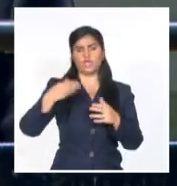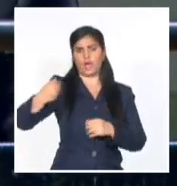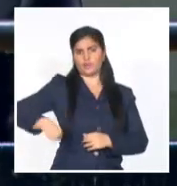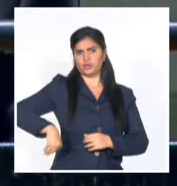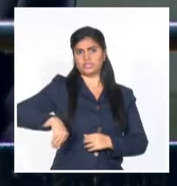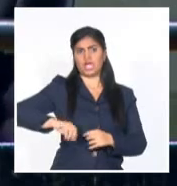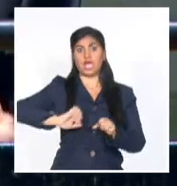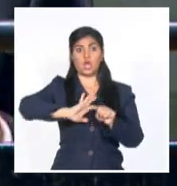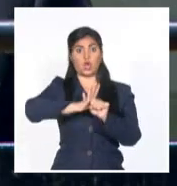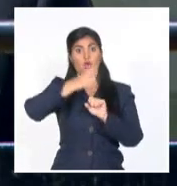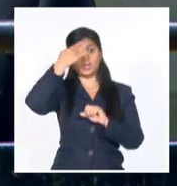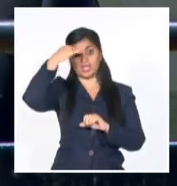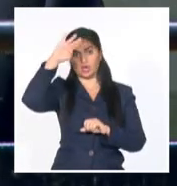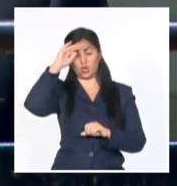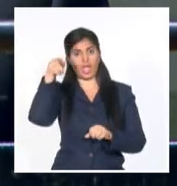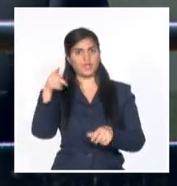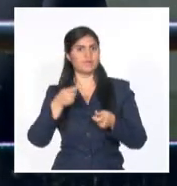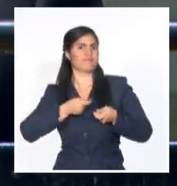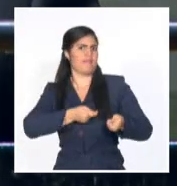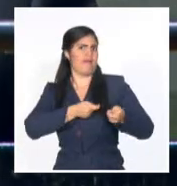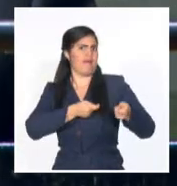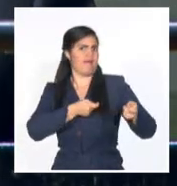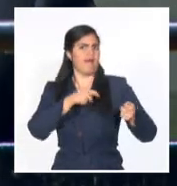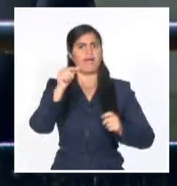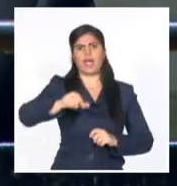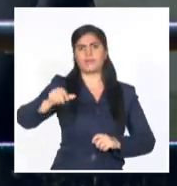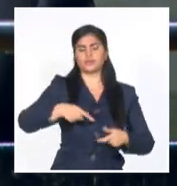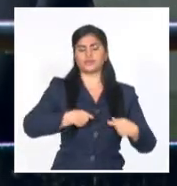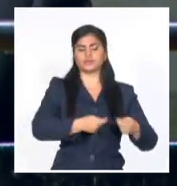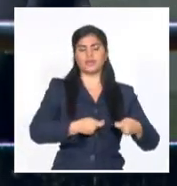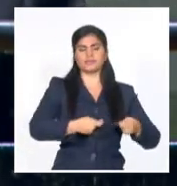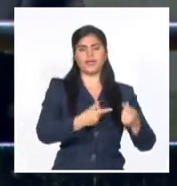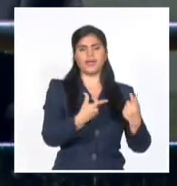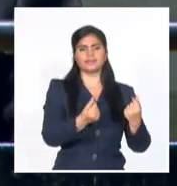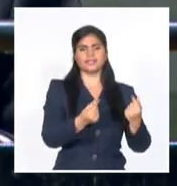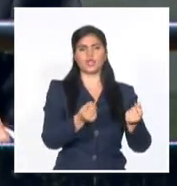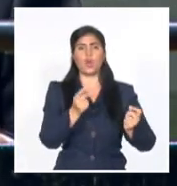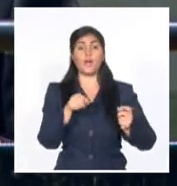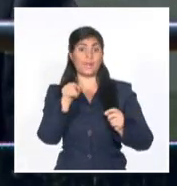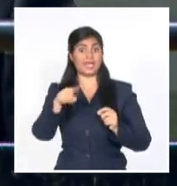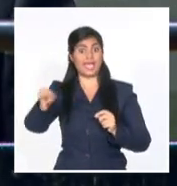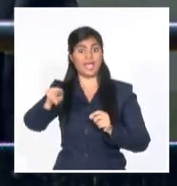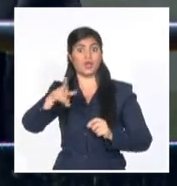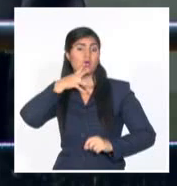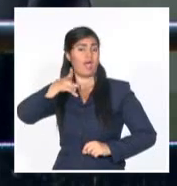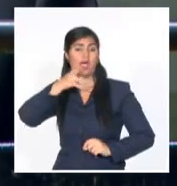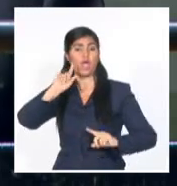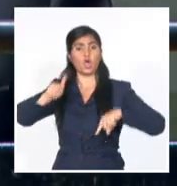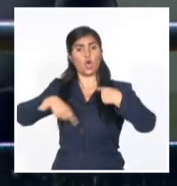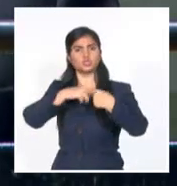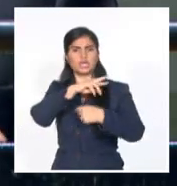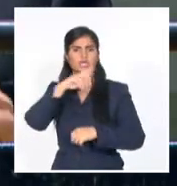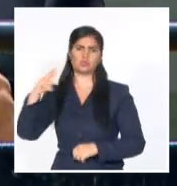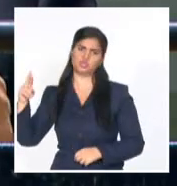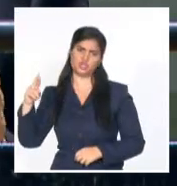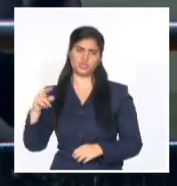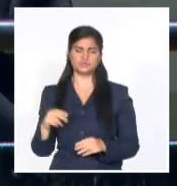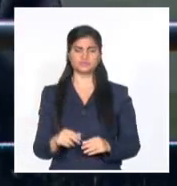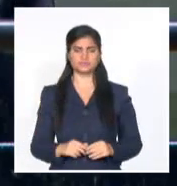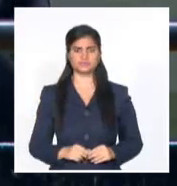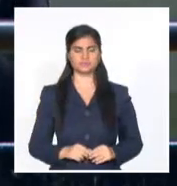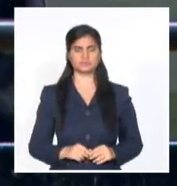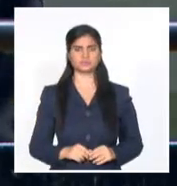la naturaleza profundamente cruel e inhumana de esa política. La